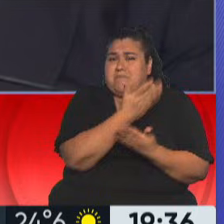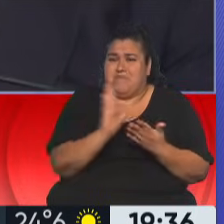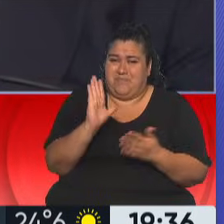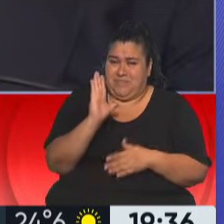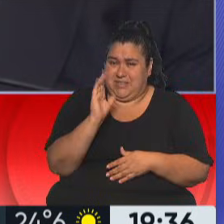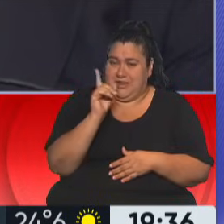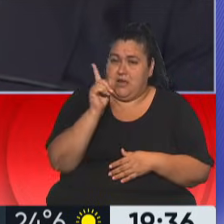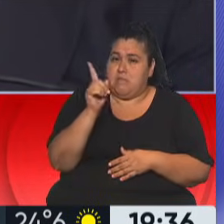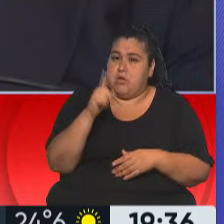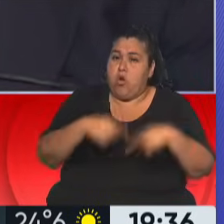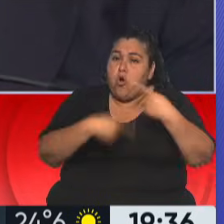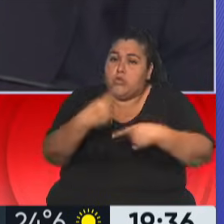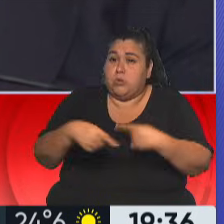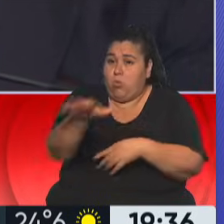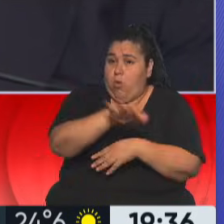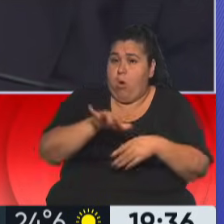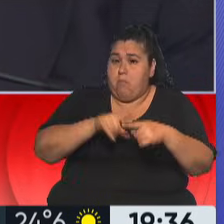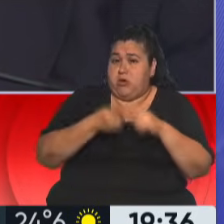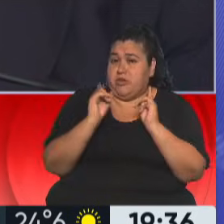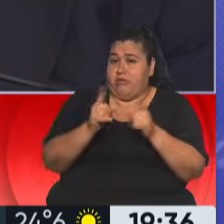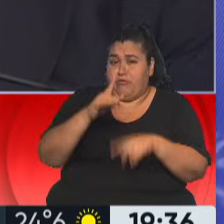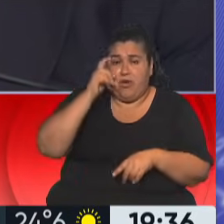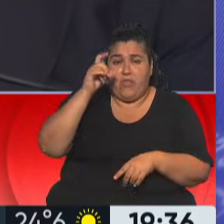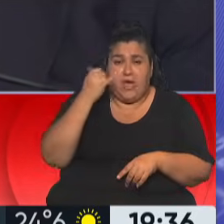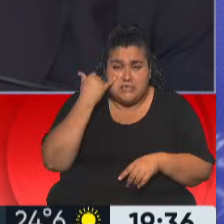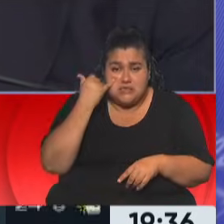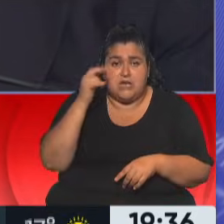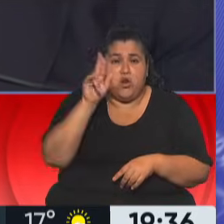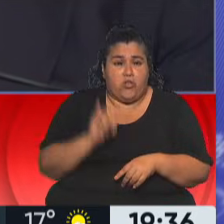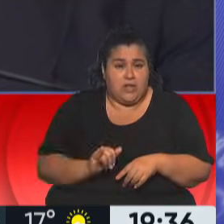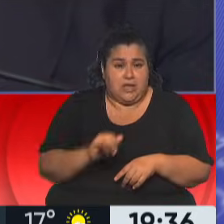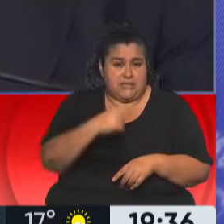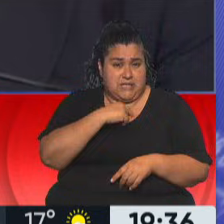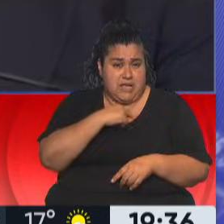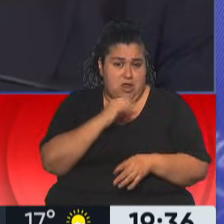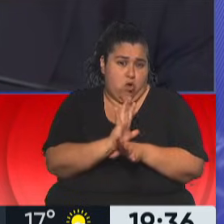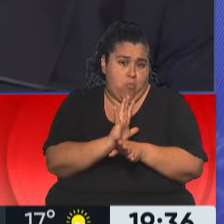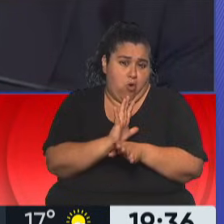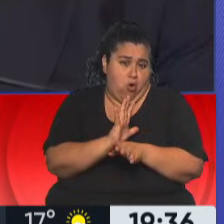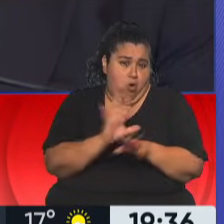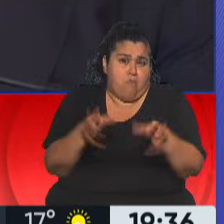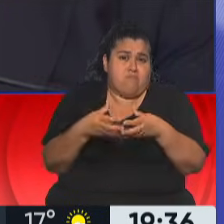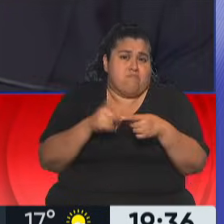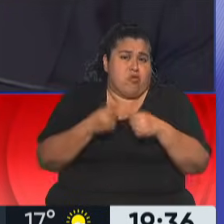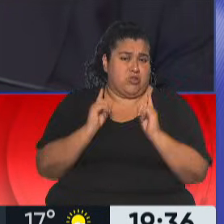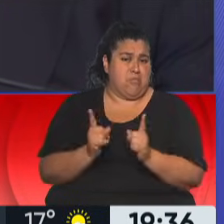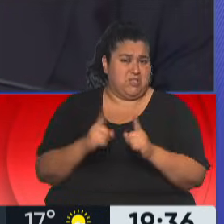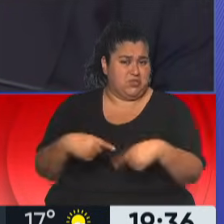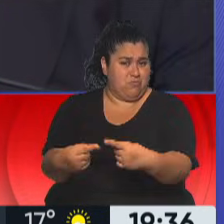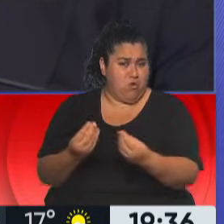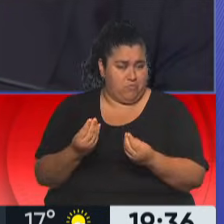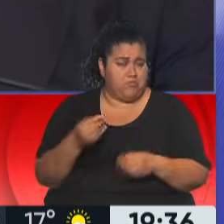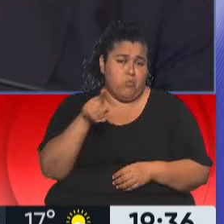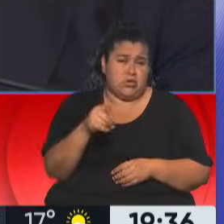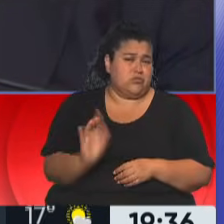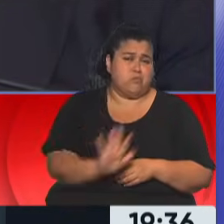con la continuidad de las figuras como que están ahora, que son Delcy Rodríguez, etcétera. Entonces, incertidumbre sobre lo que viene, que